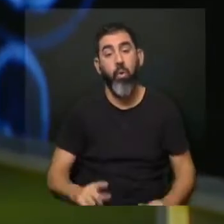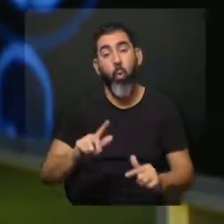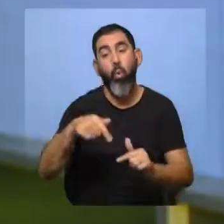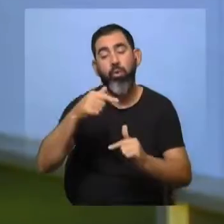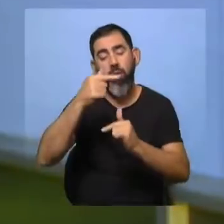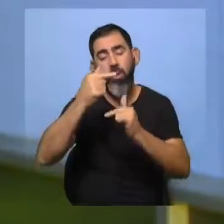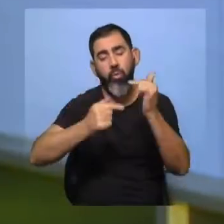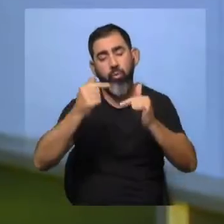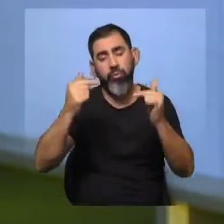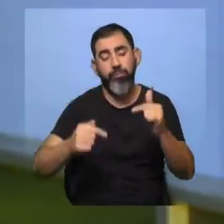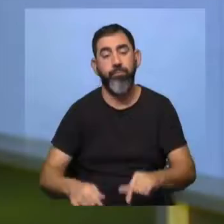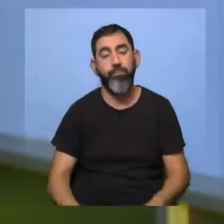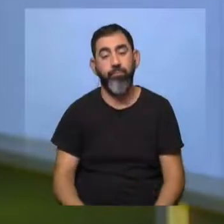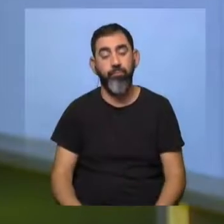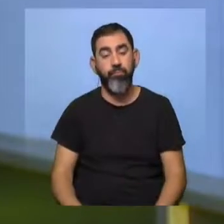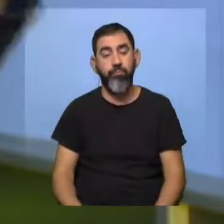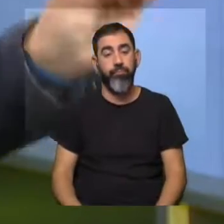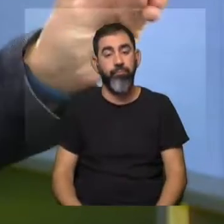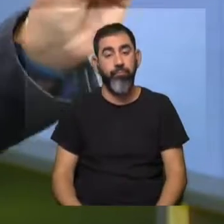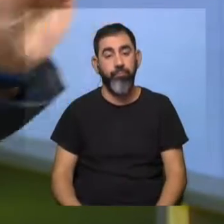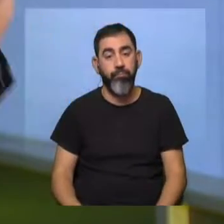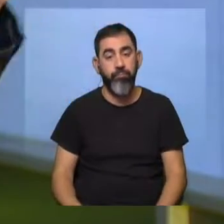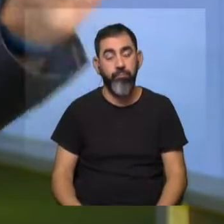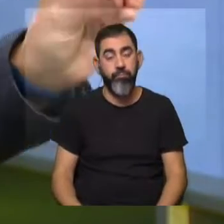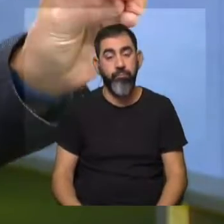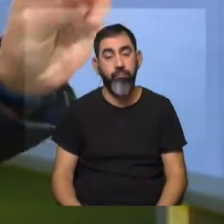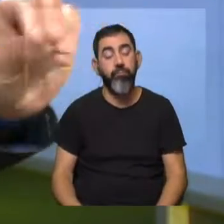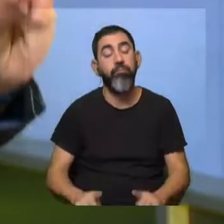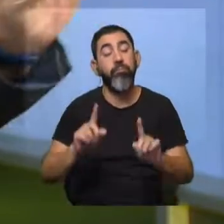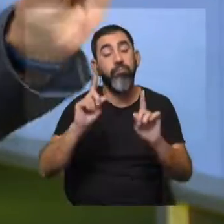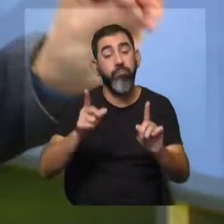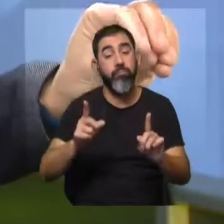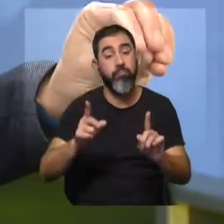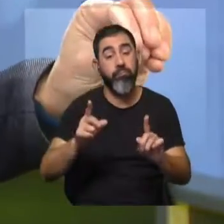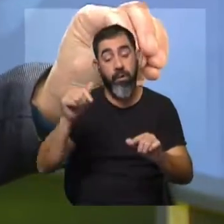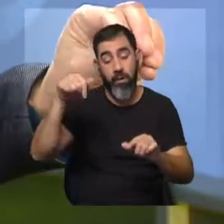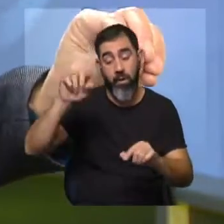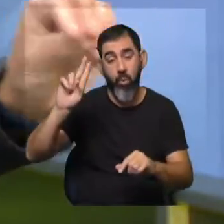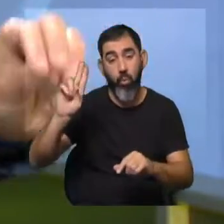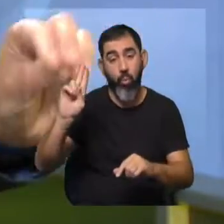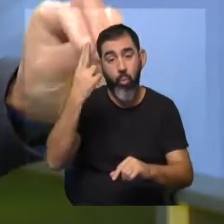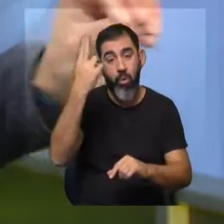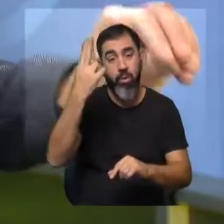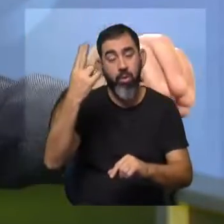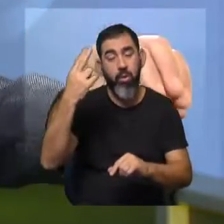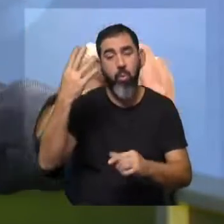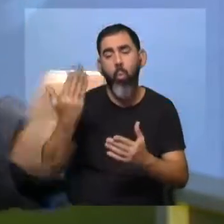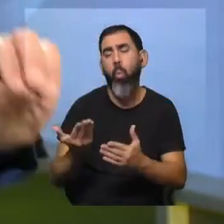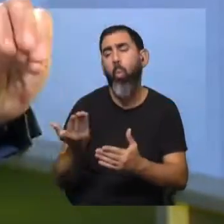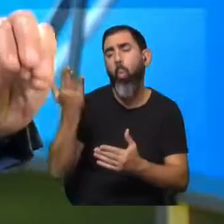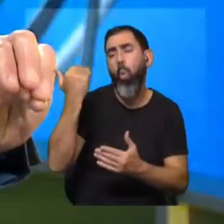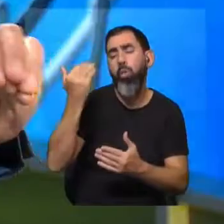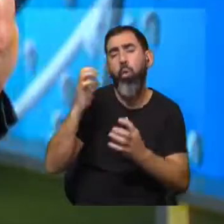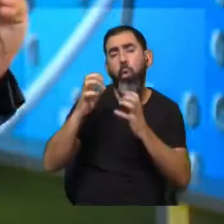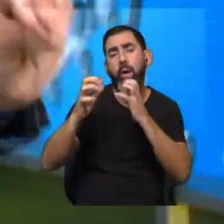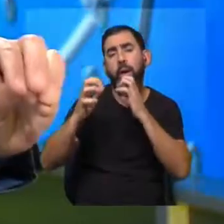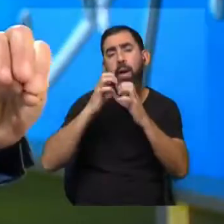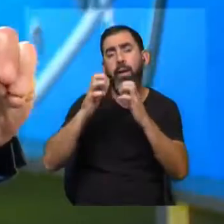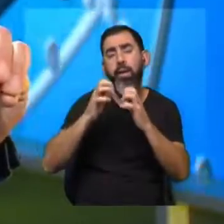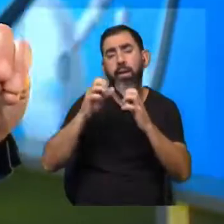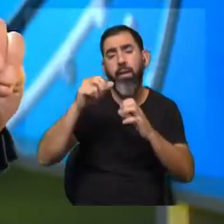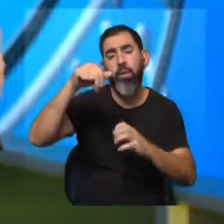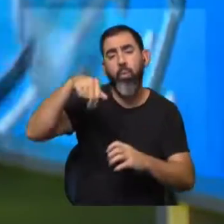cosas. Y voy a dar un salto geográfico y te voy a traer a Uruguay. ¿Desde cuándo y para qué la energía